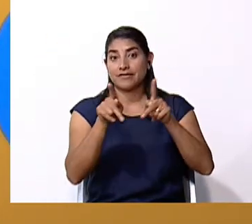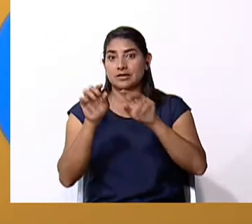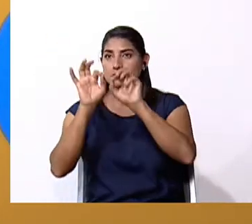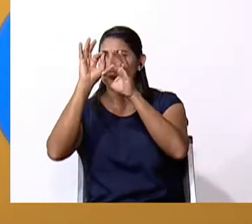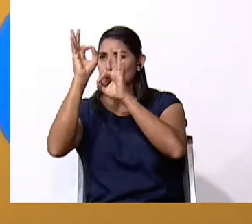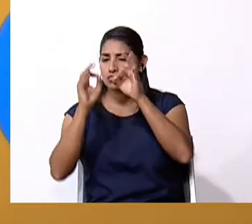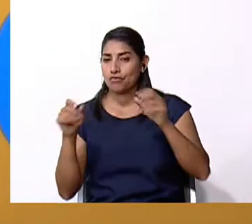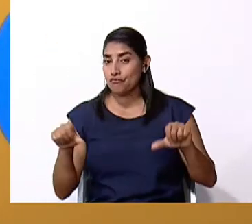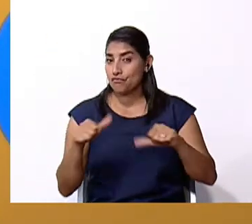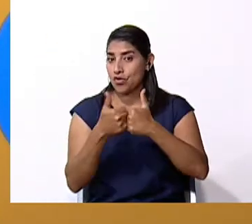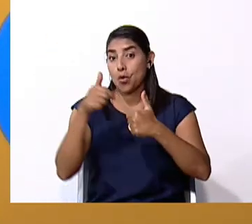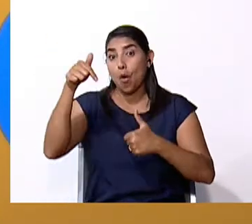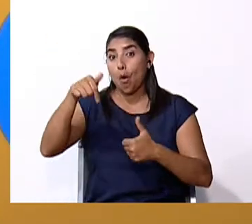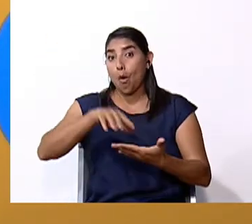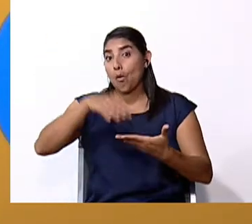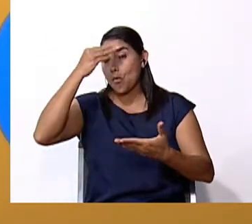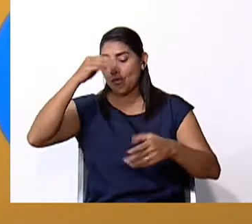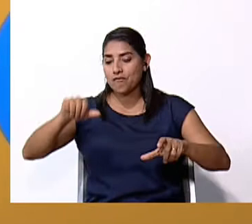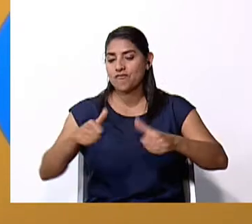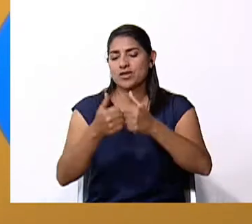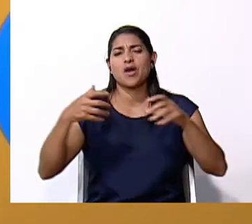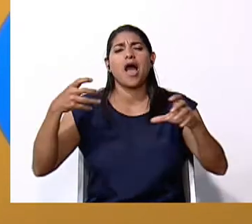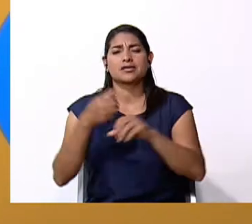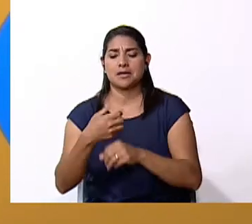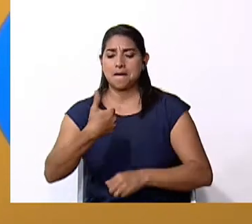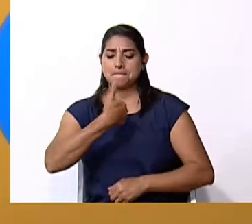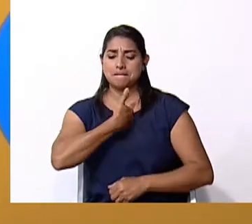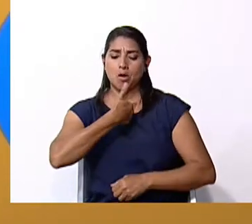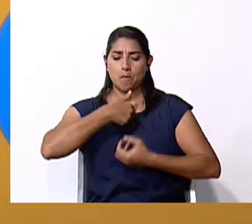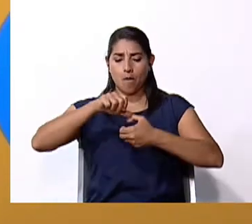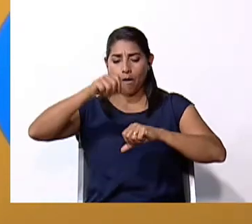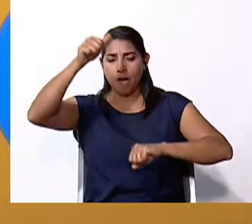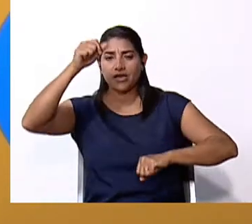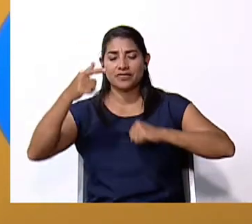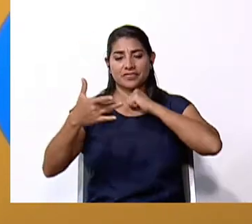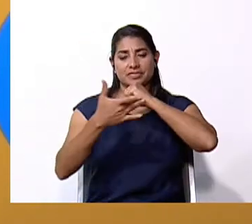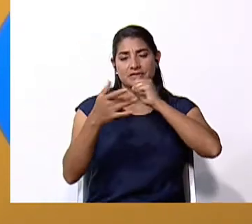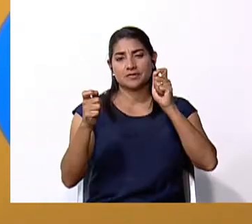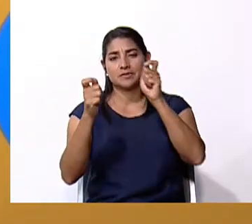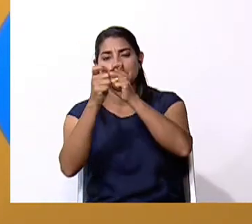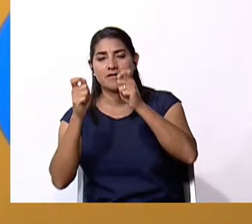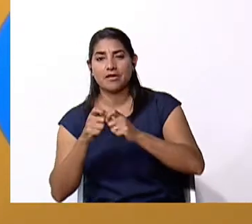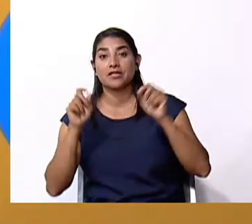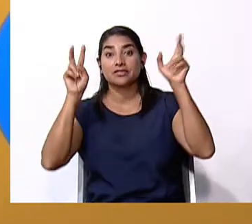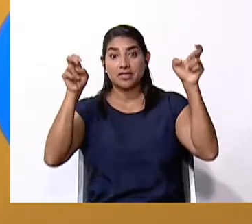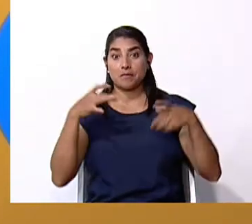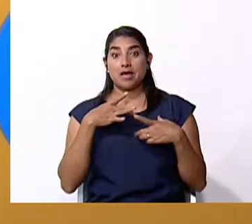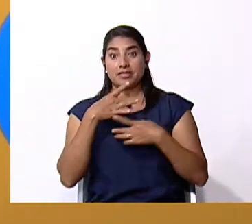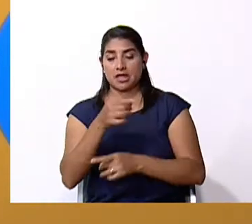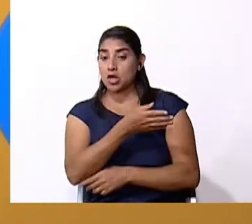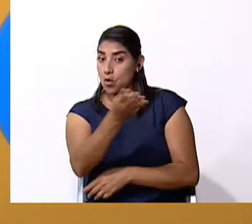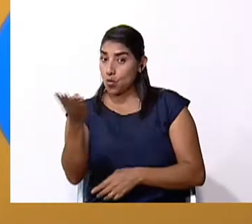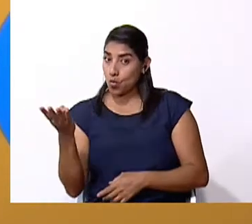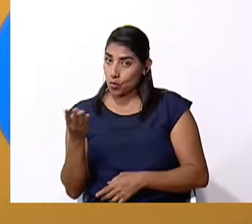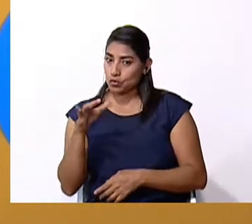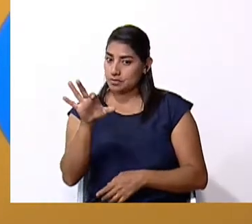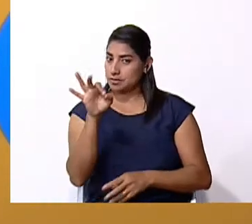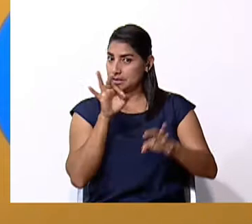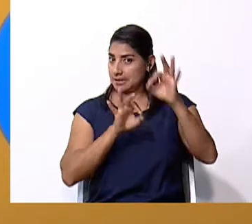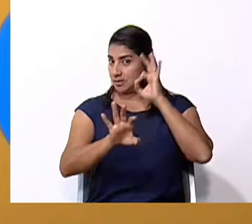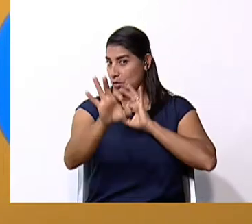reto? Porque el reto va a ser crear sus propias estrategias con el tema de interés que usted